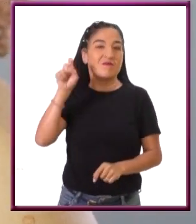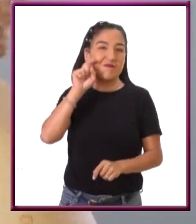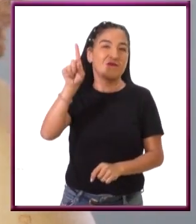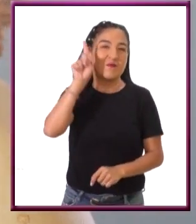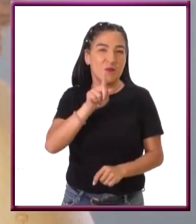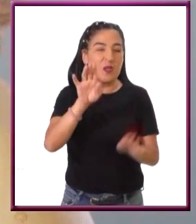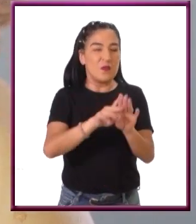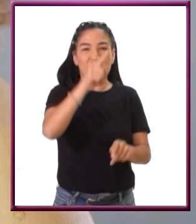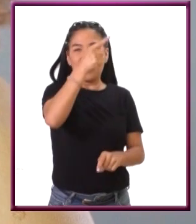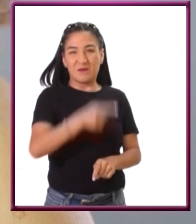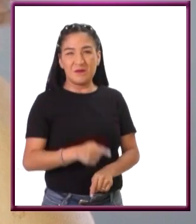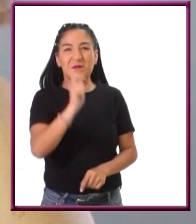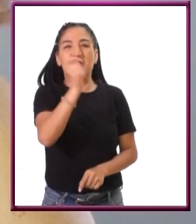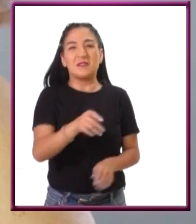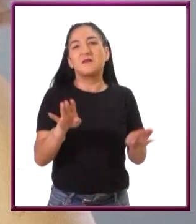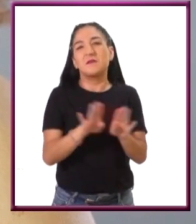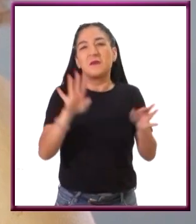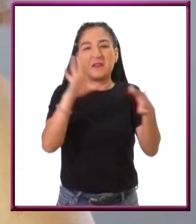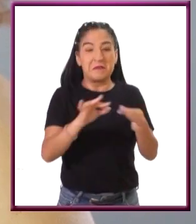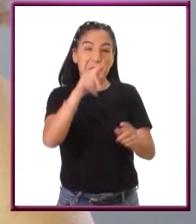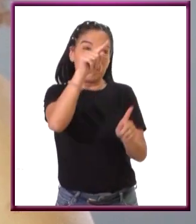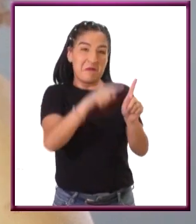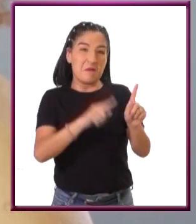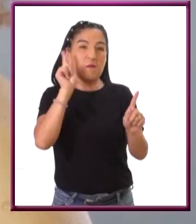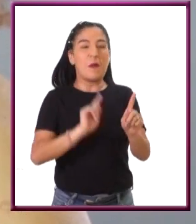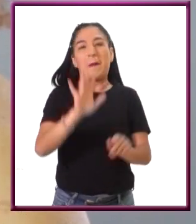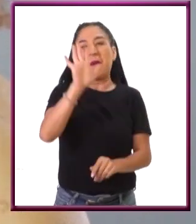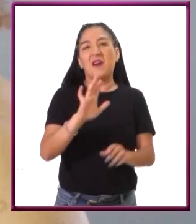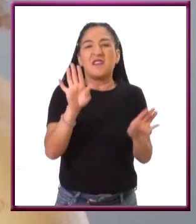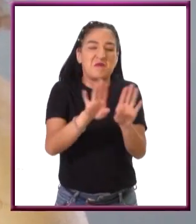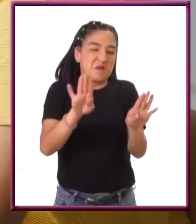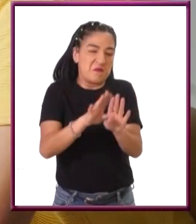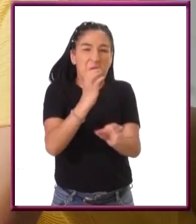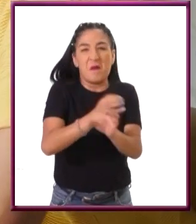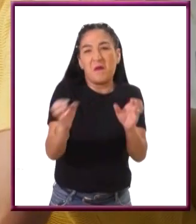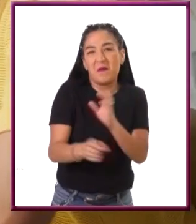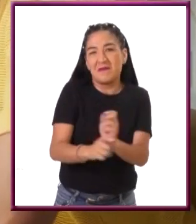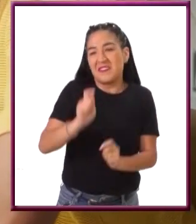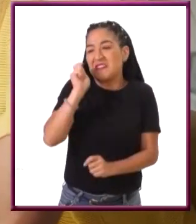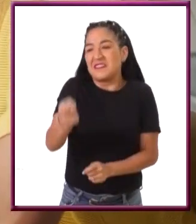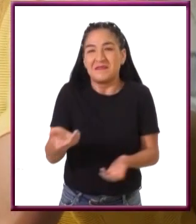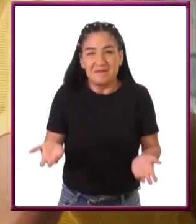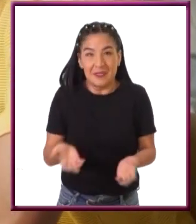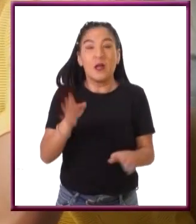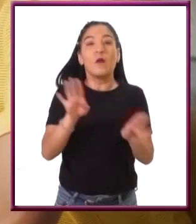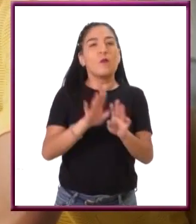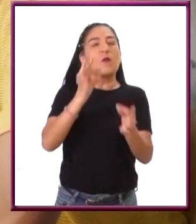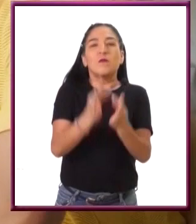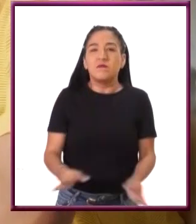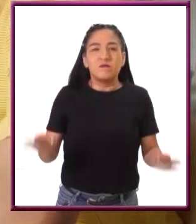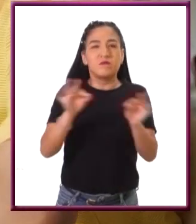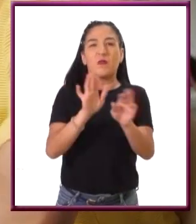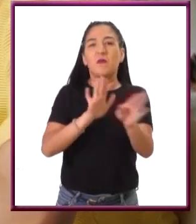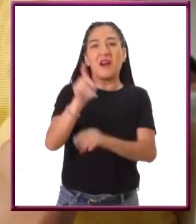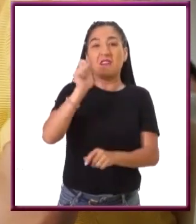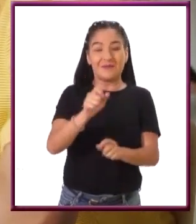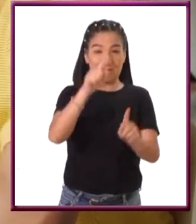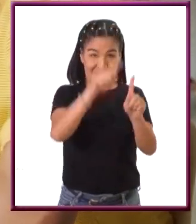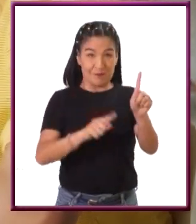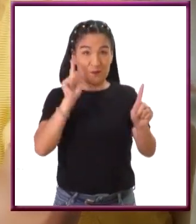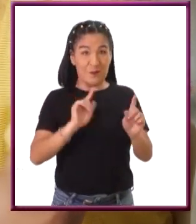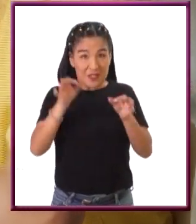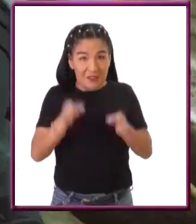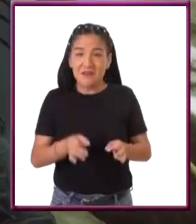sexual de la mujer, que implica concebirla como un objeto, un producto, La cosificación implica el total despojo de